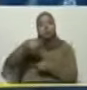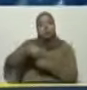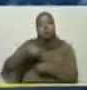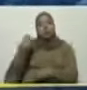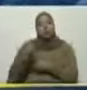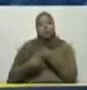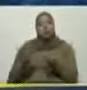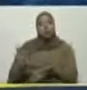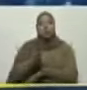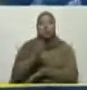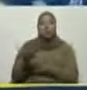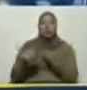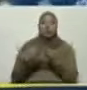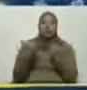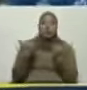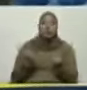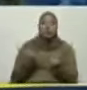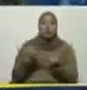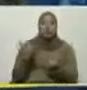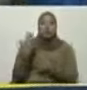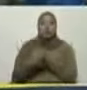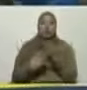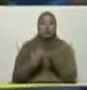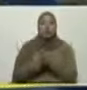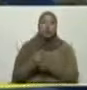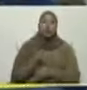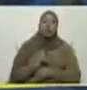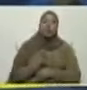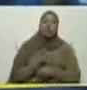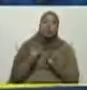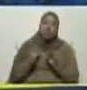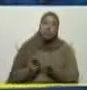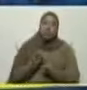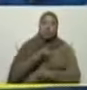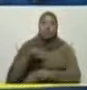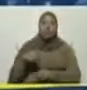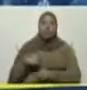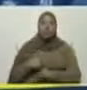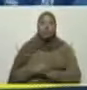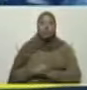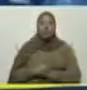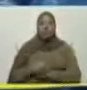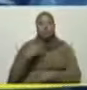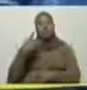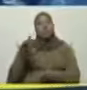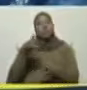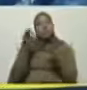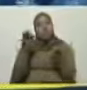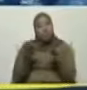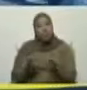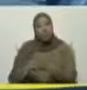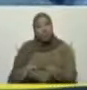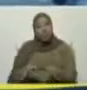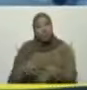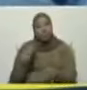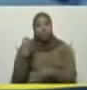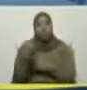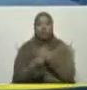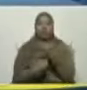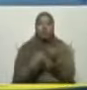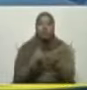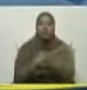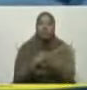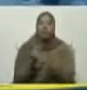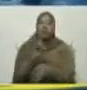están cantando fraude imagínense ustedes quién quién tranca una mano segura nosotros nos trancamos la mano porque la tenemos segura mano ganada no se